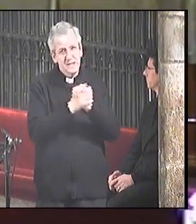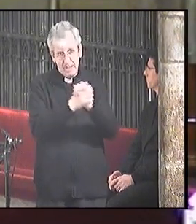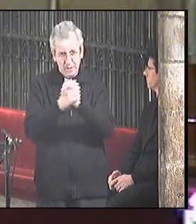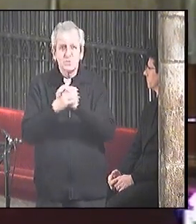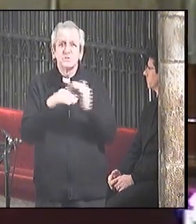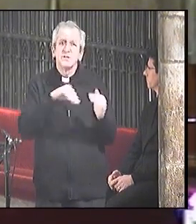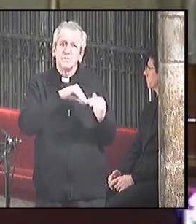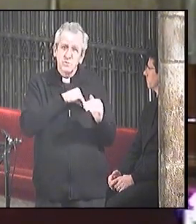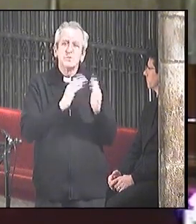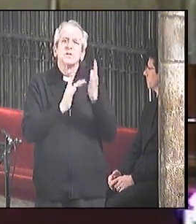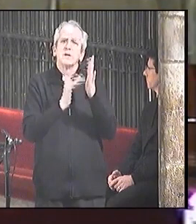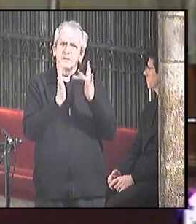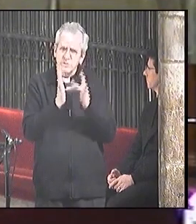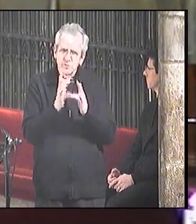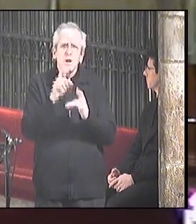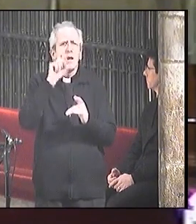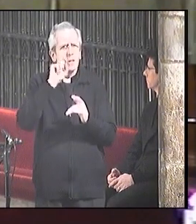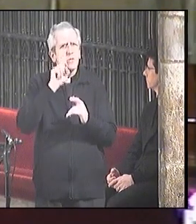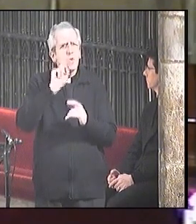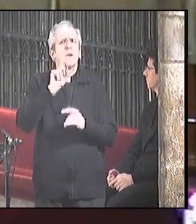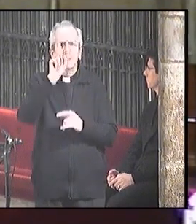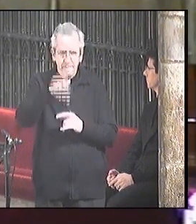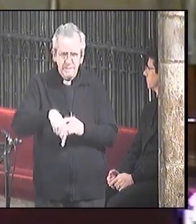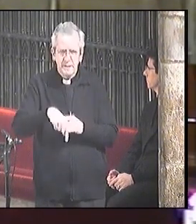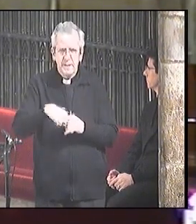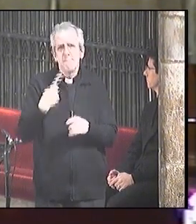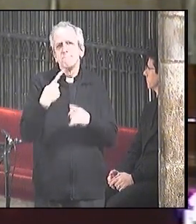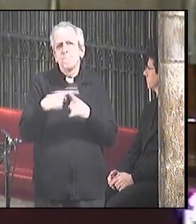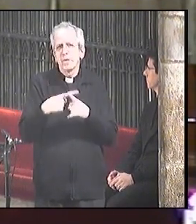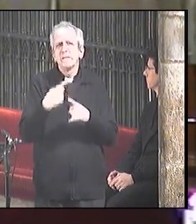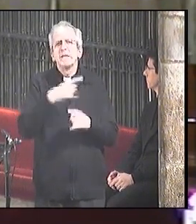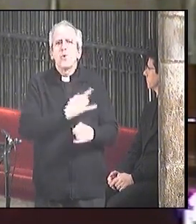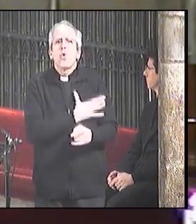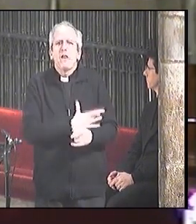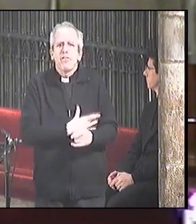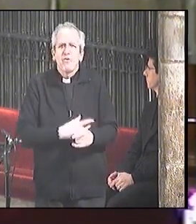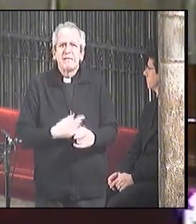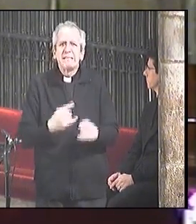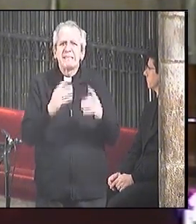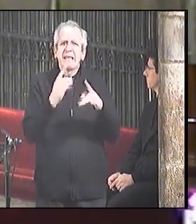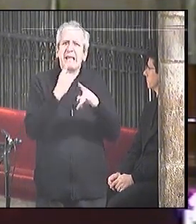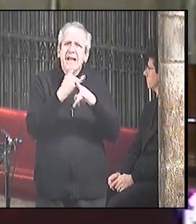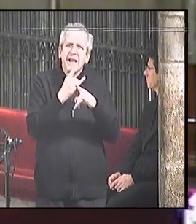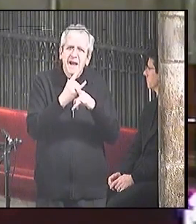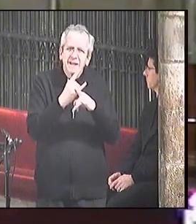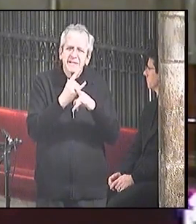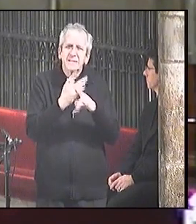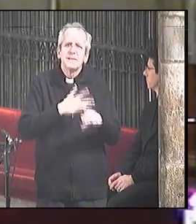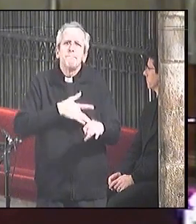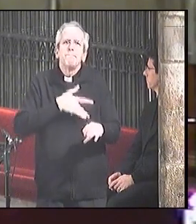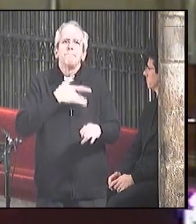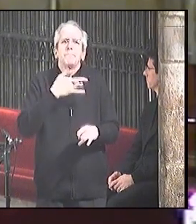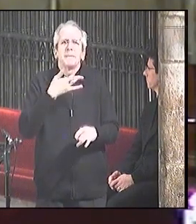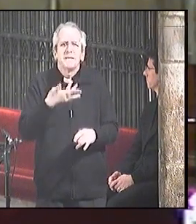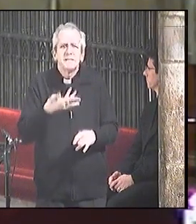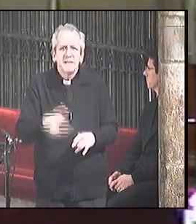difuntos. Jesús llora porque tiene un corazón de carne. Es misericordioso, lo decíamos en el Salmo de